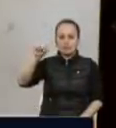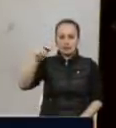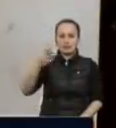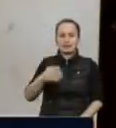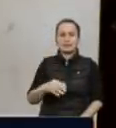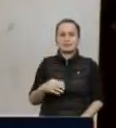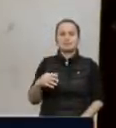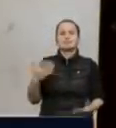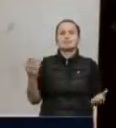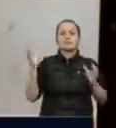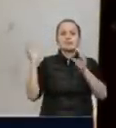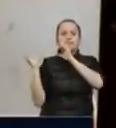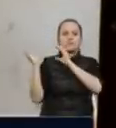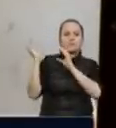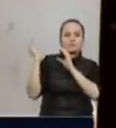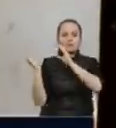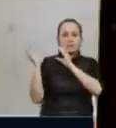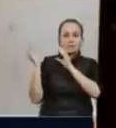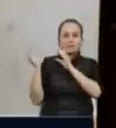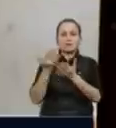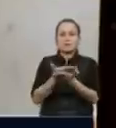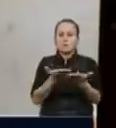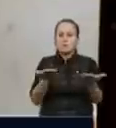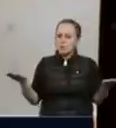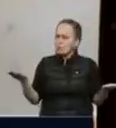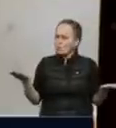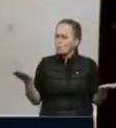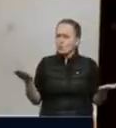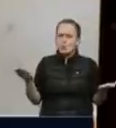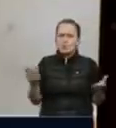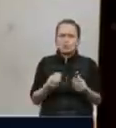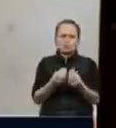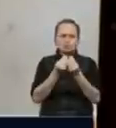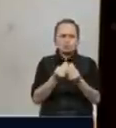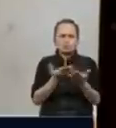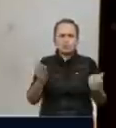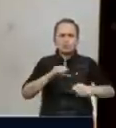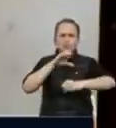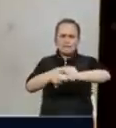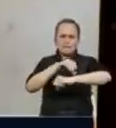en Popayán. Son decenas y decenas de capturas